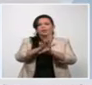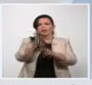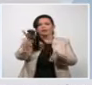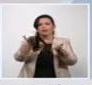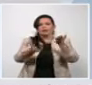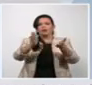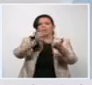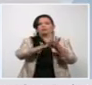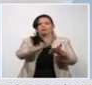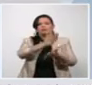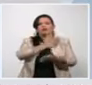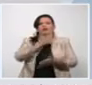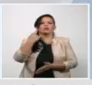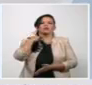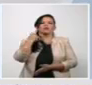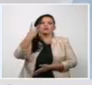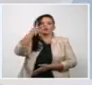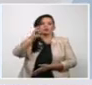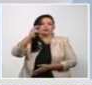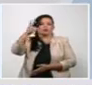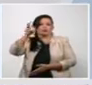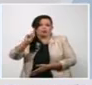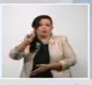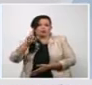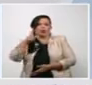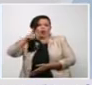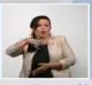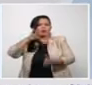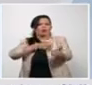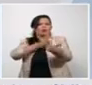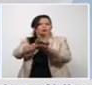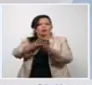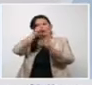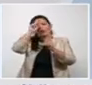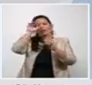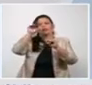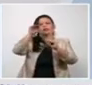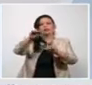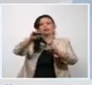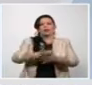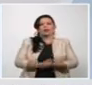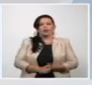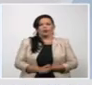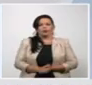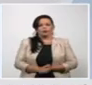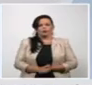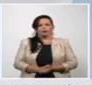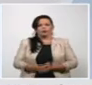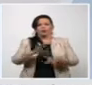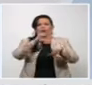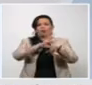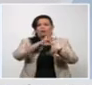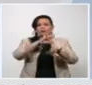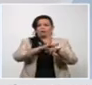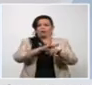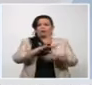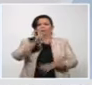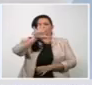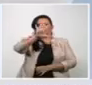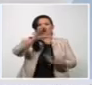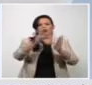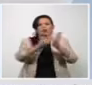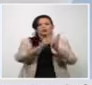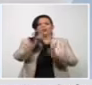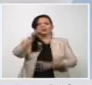2020, se mantienen ingresados, se mantienen activos 5.108, que es